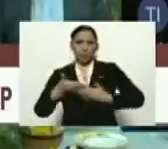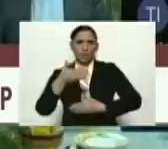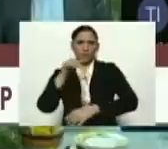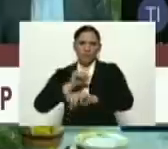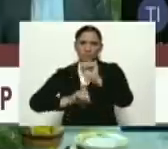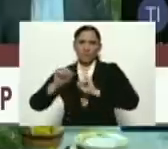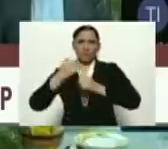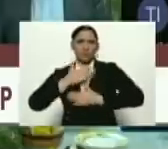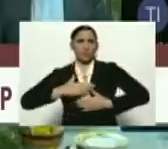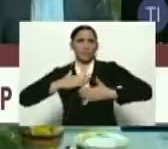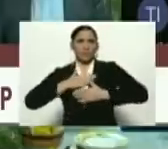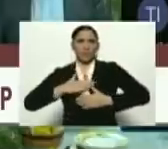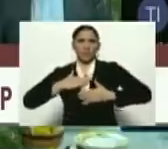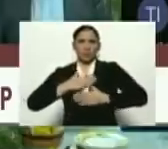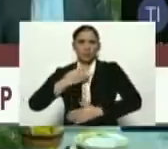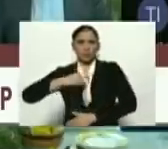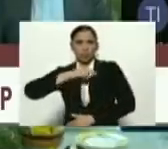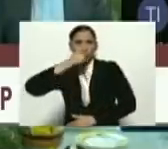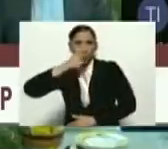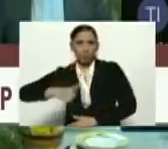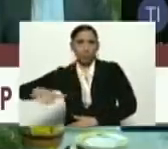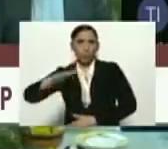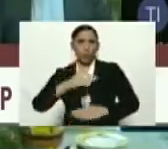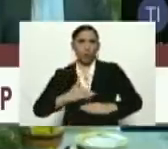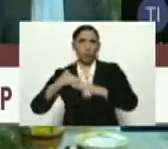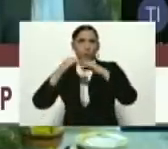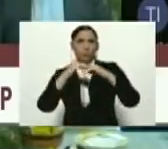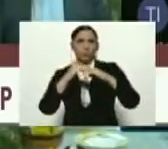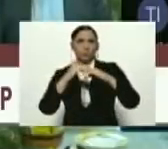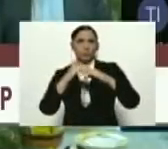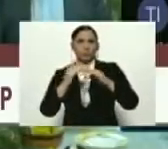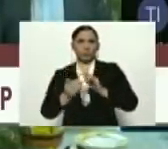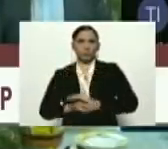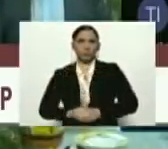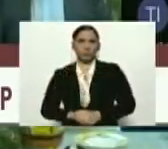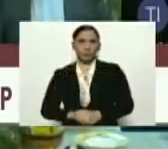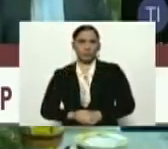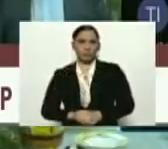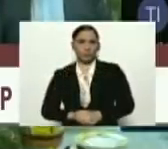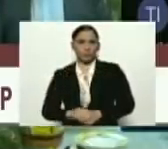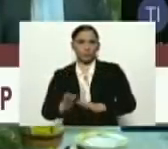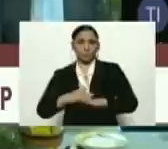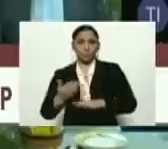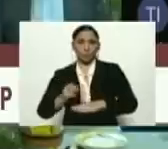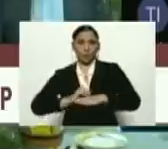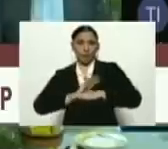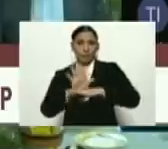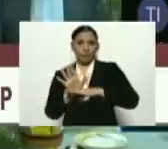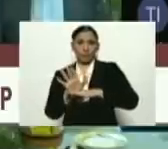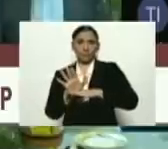del bienestar de nuestro pueblo. Porque el ALBA,